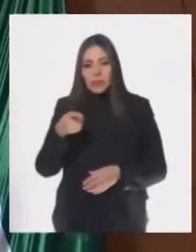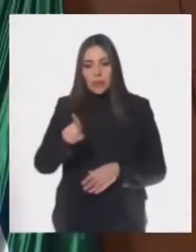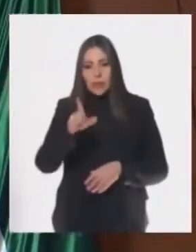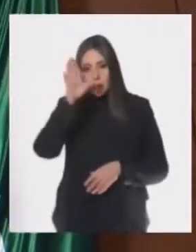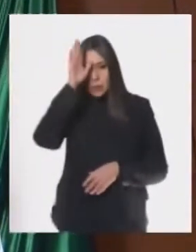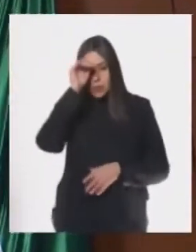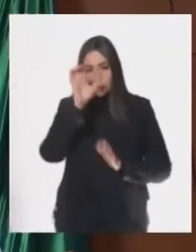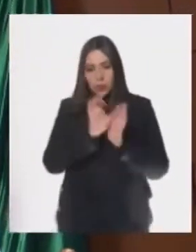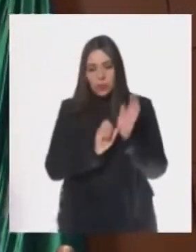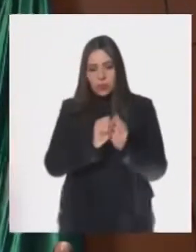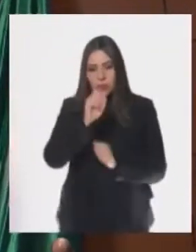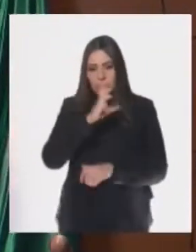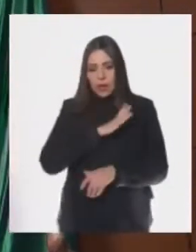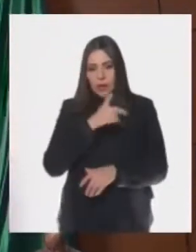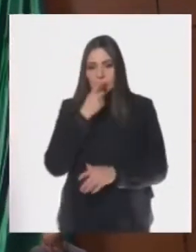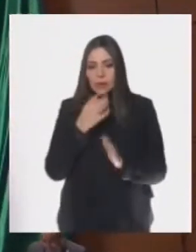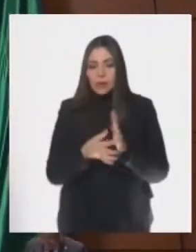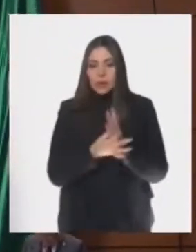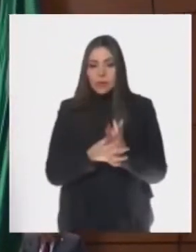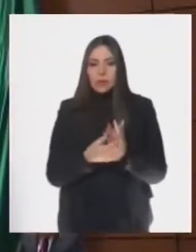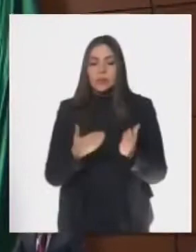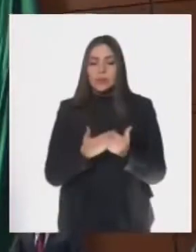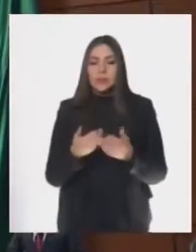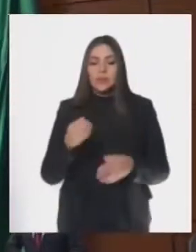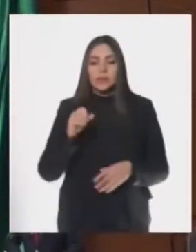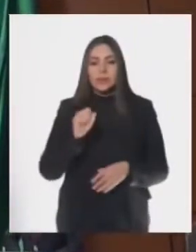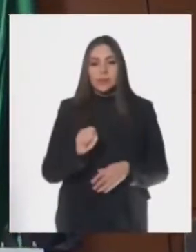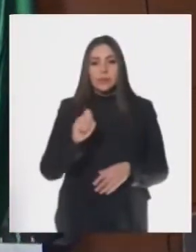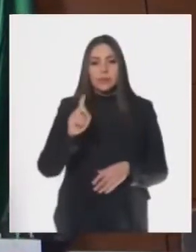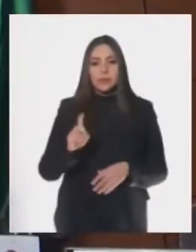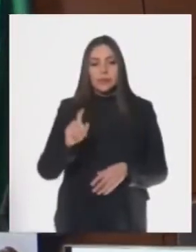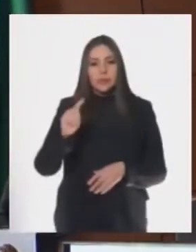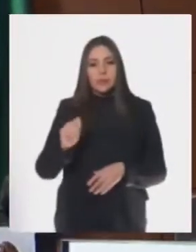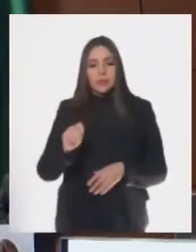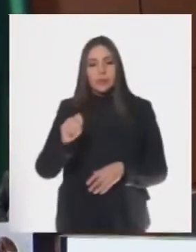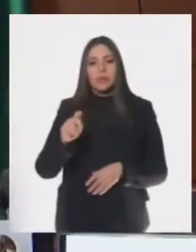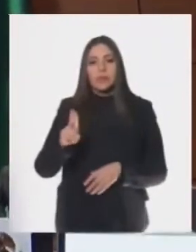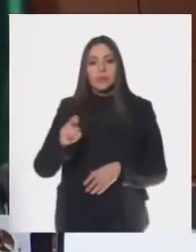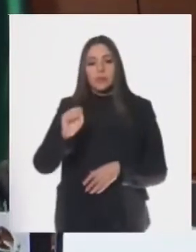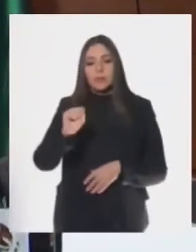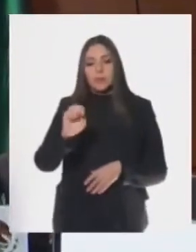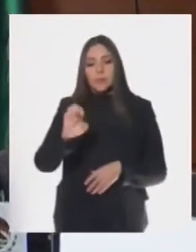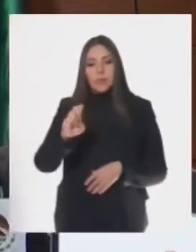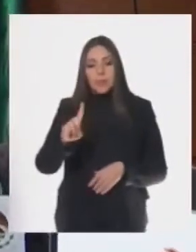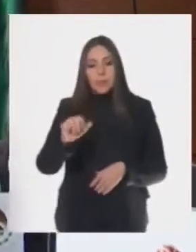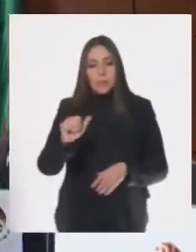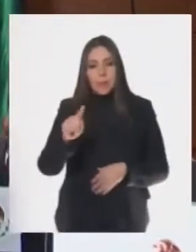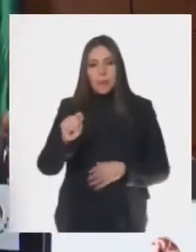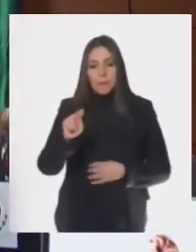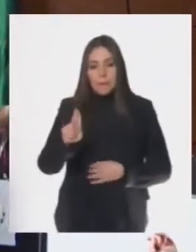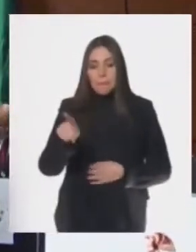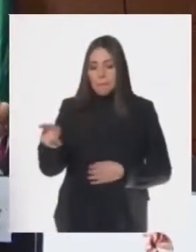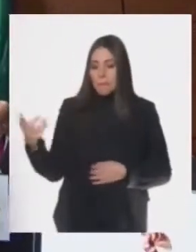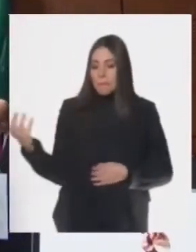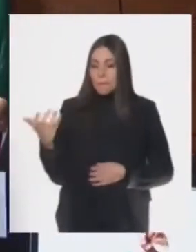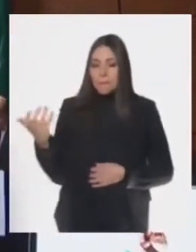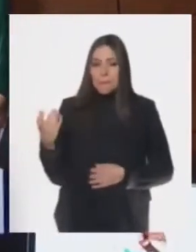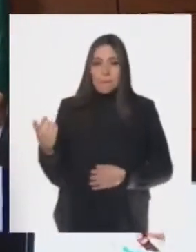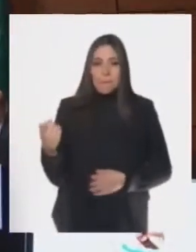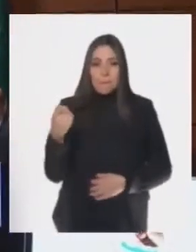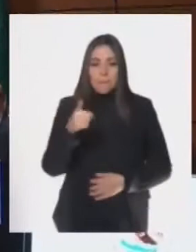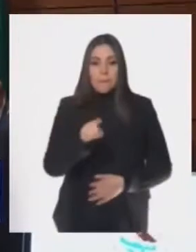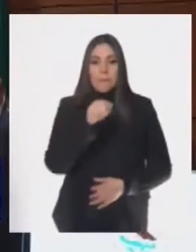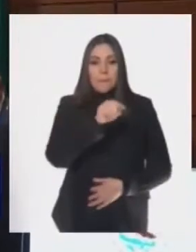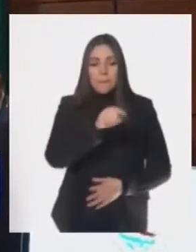establece que es la Secretaría de Desarrollo Territorial y Urbano quien, previa audiencia, ordenará al